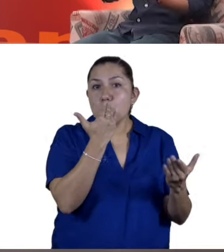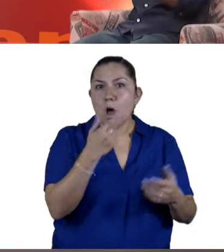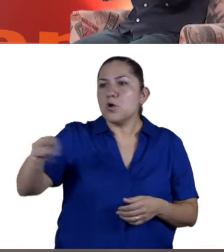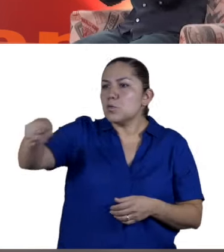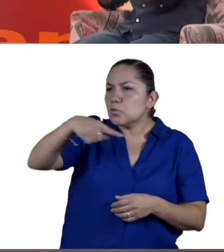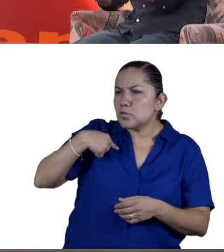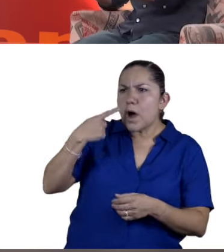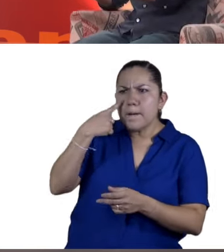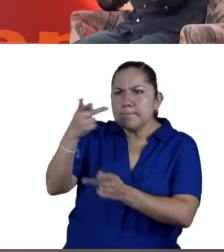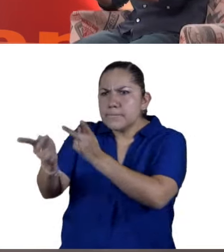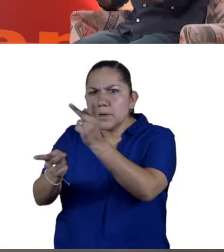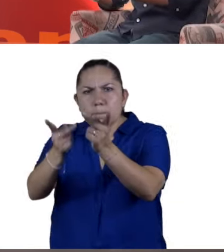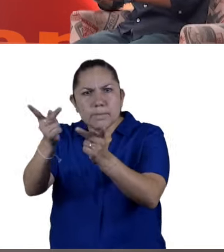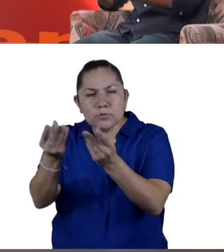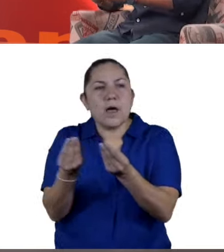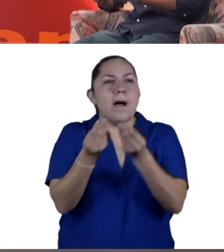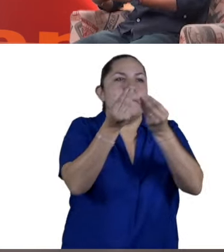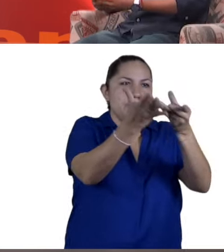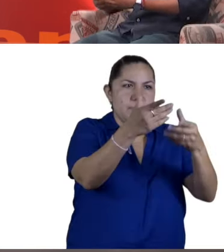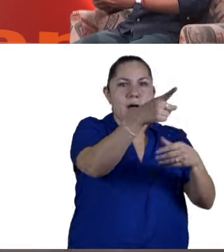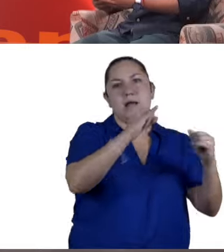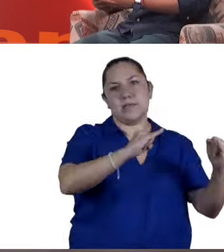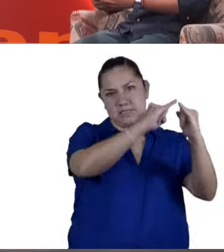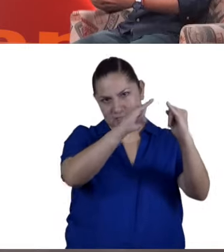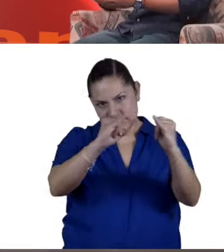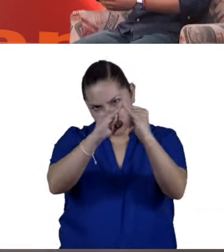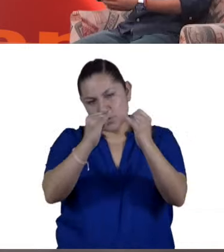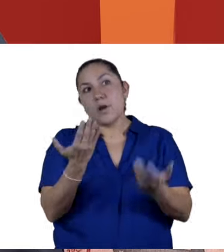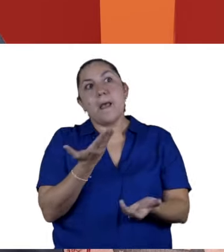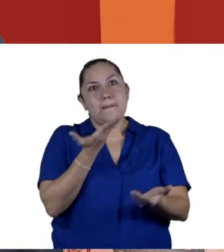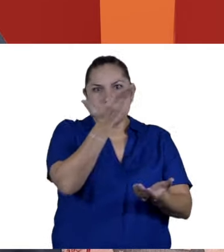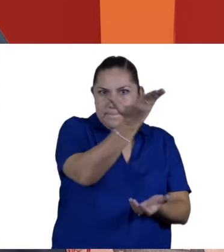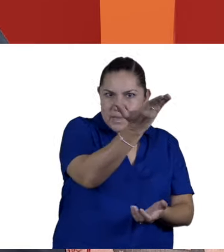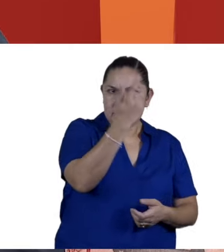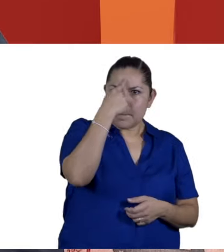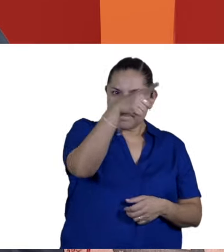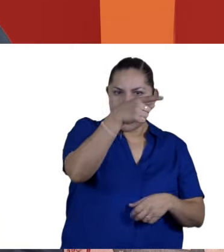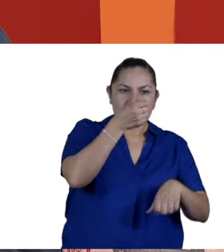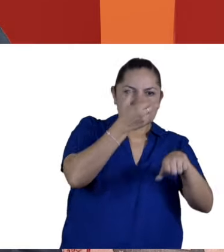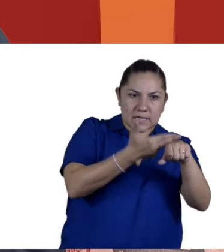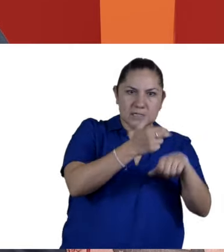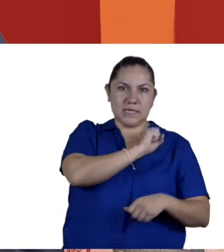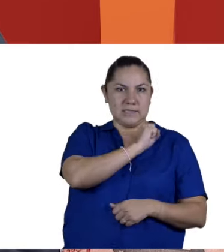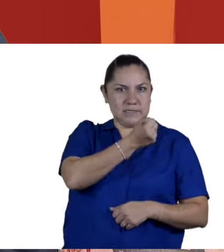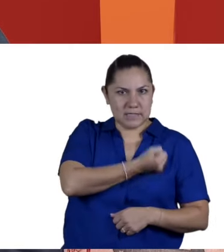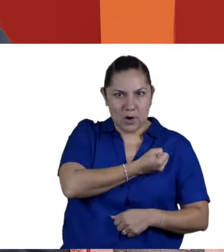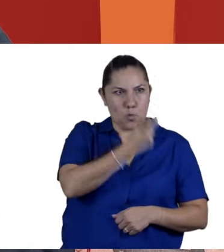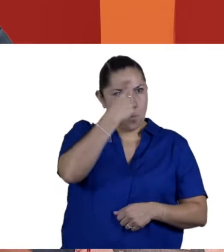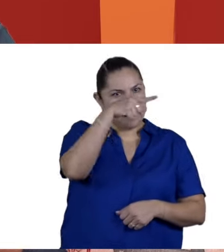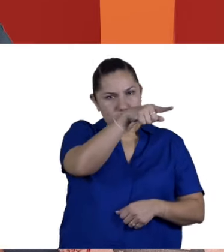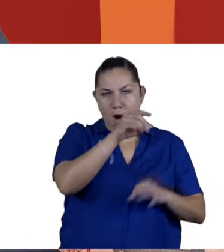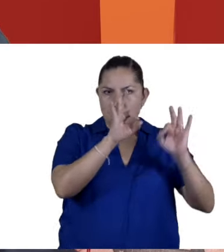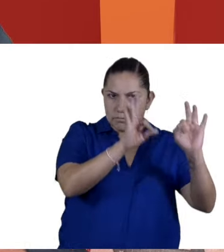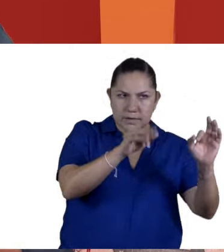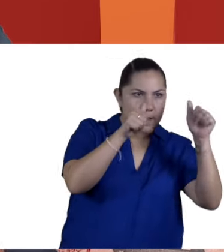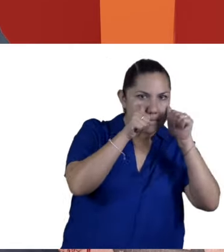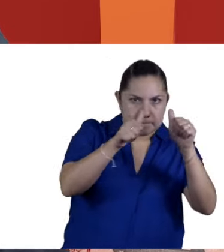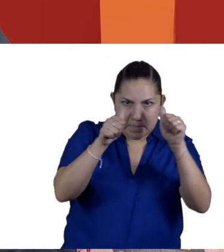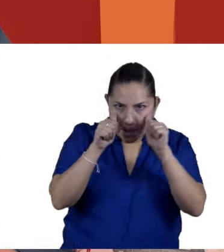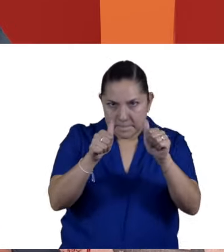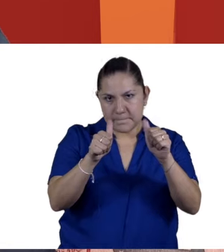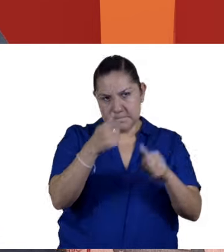datos para pasarlo a la institución y entonces ahí sí acercarnos a Secretaría de Salud, a las clínicas y